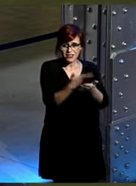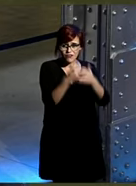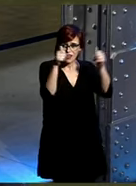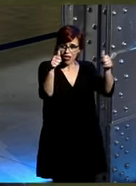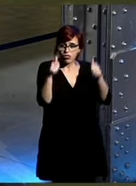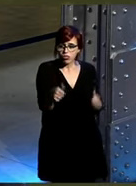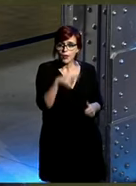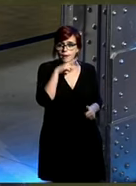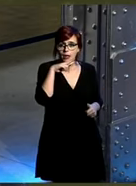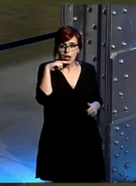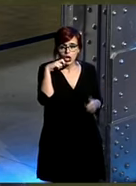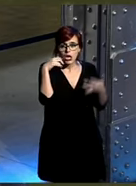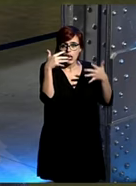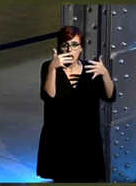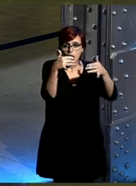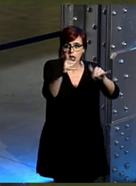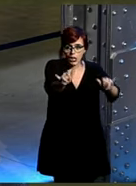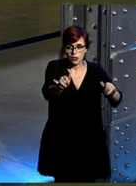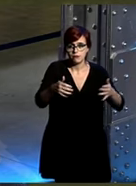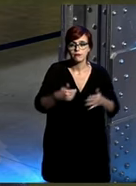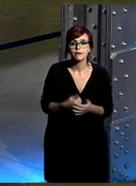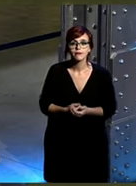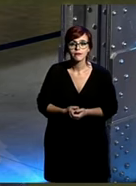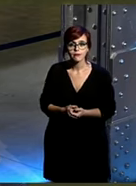le concedo ningún respeto a la certificación universitaria.